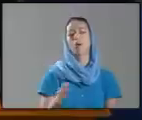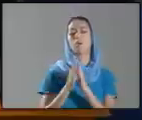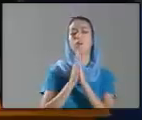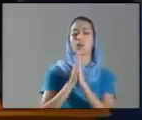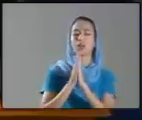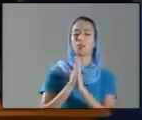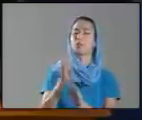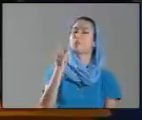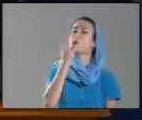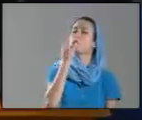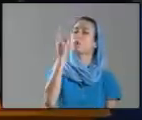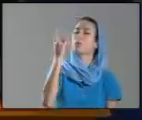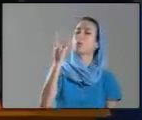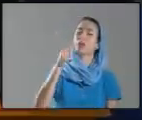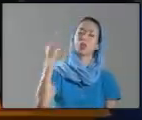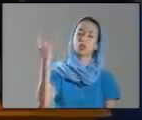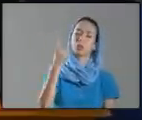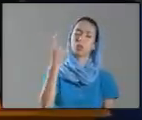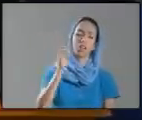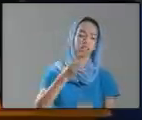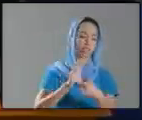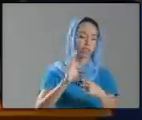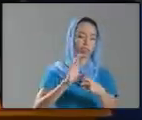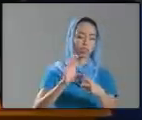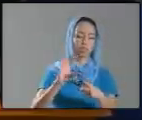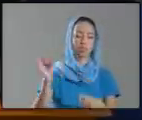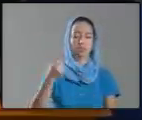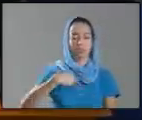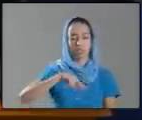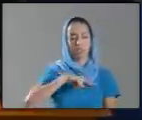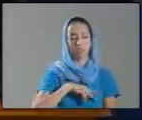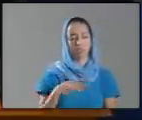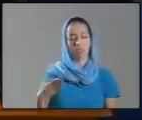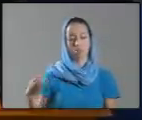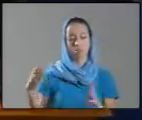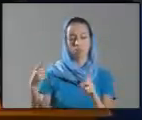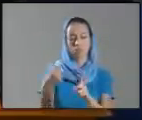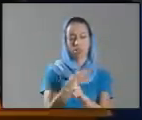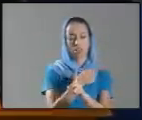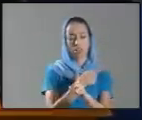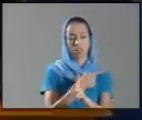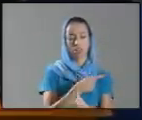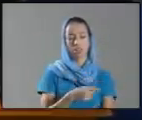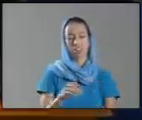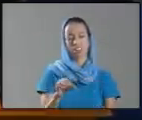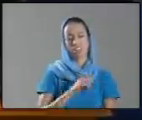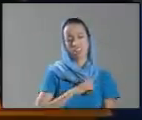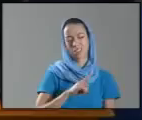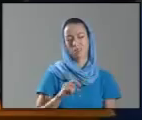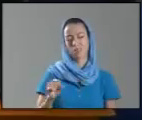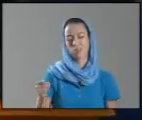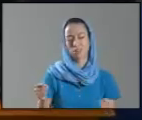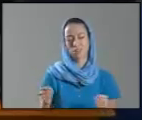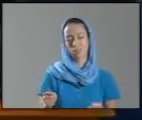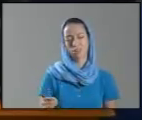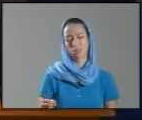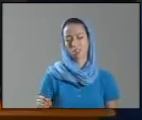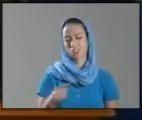Sabiendo que eres lleno de amor, en primer lugar te pedimos que nos perdones en todas aquellas cosas